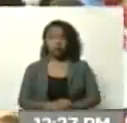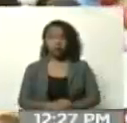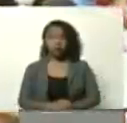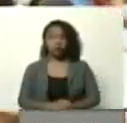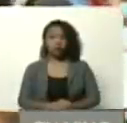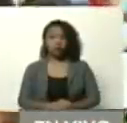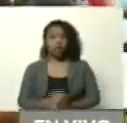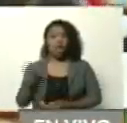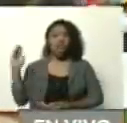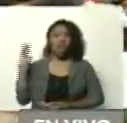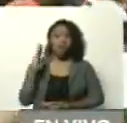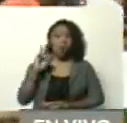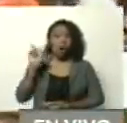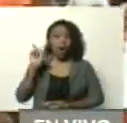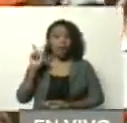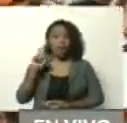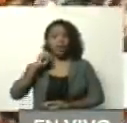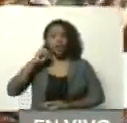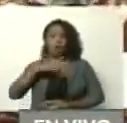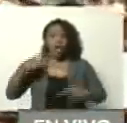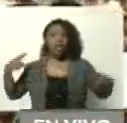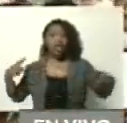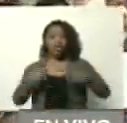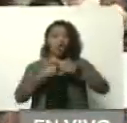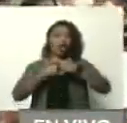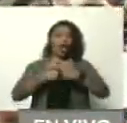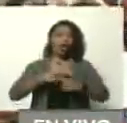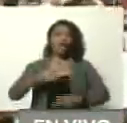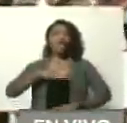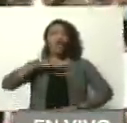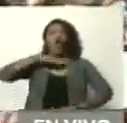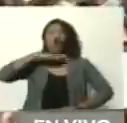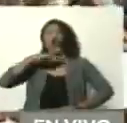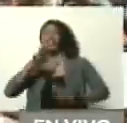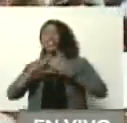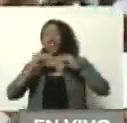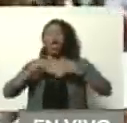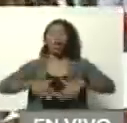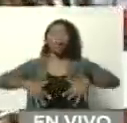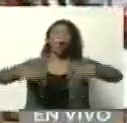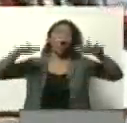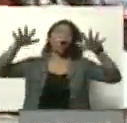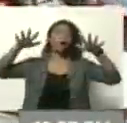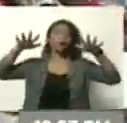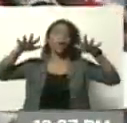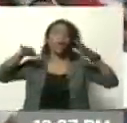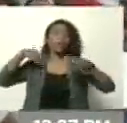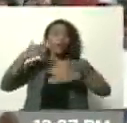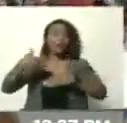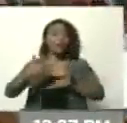primo desecho que que teníamos de todo y luego llegó una época